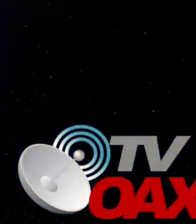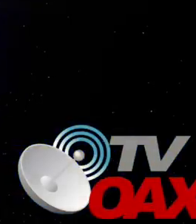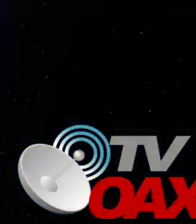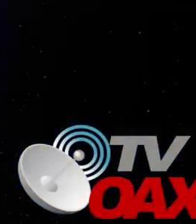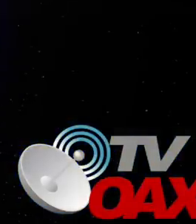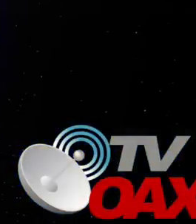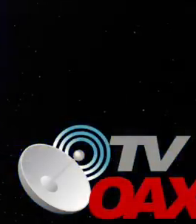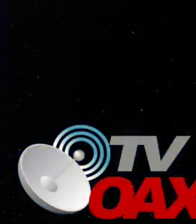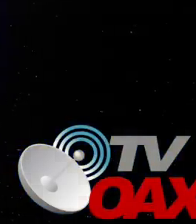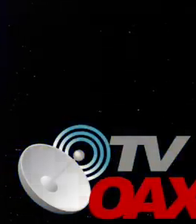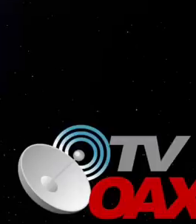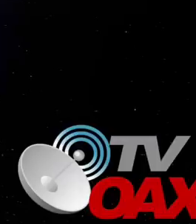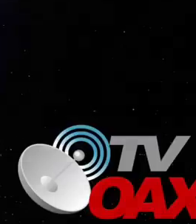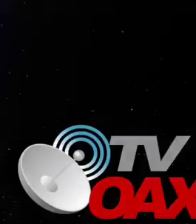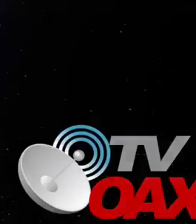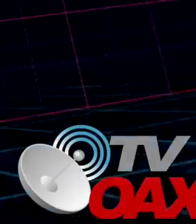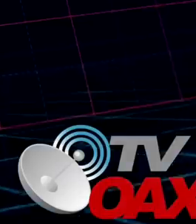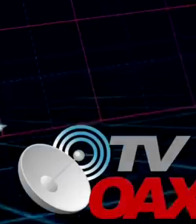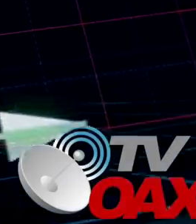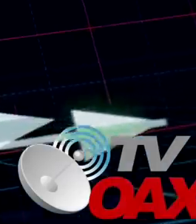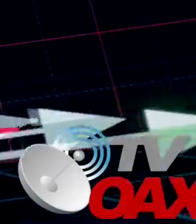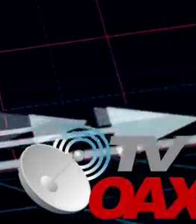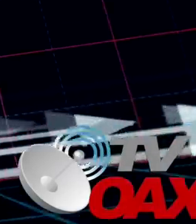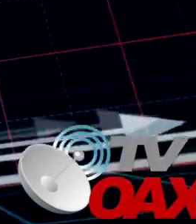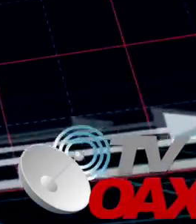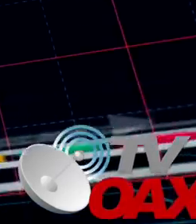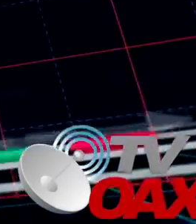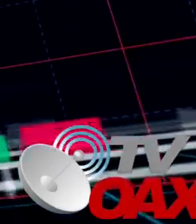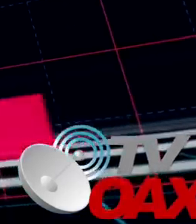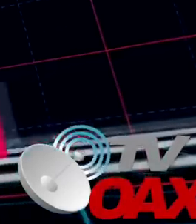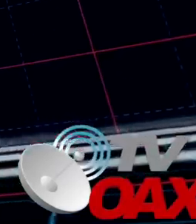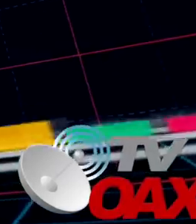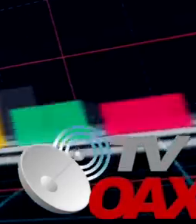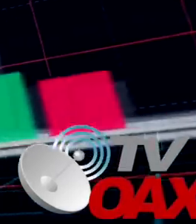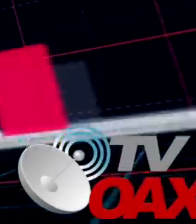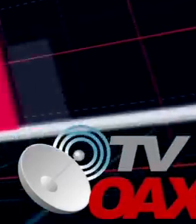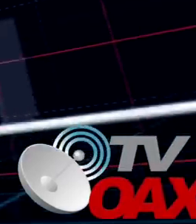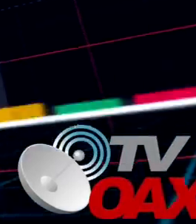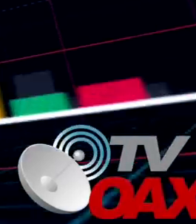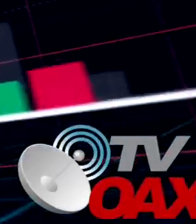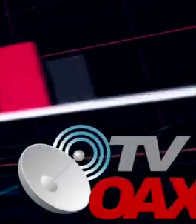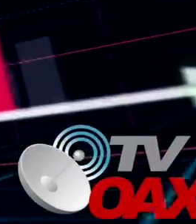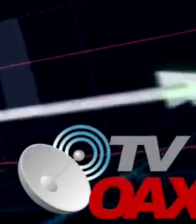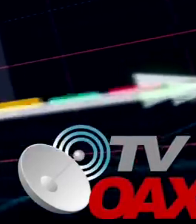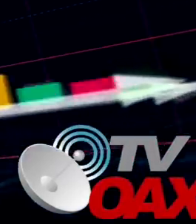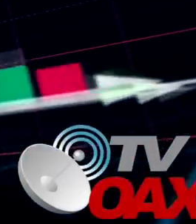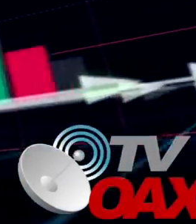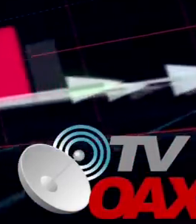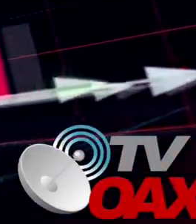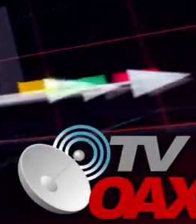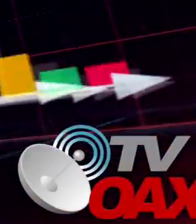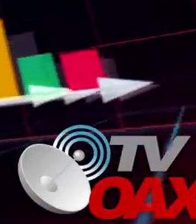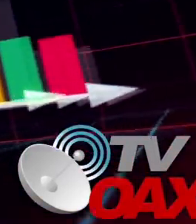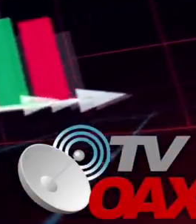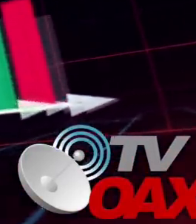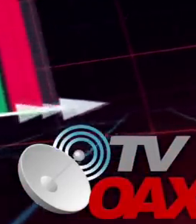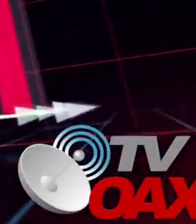que representa el destino de casi el 85% de las exportaciones mexicanas.